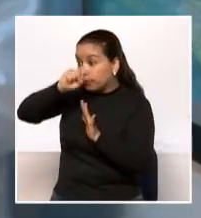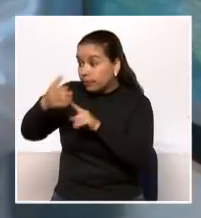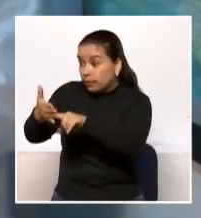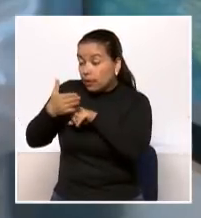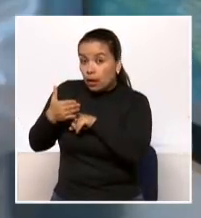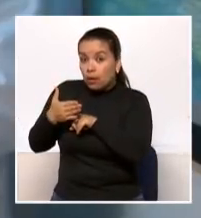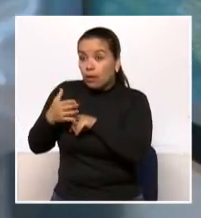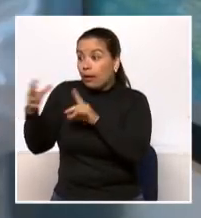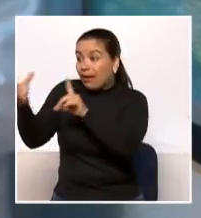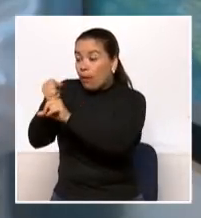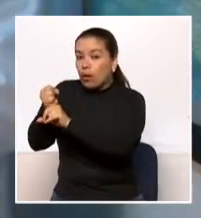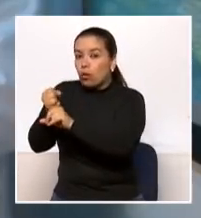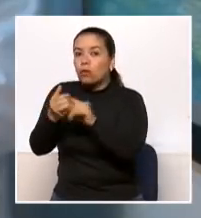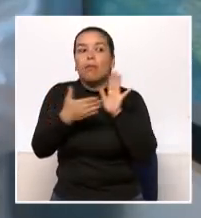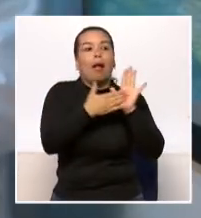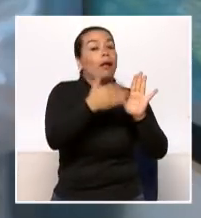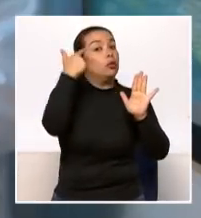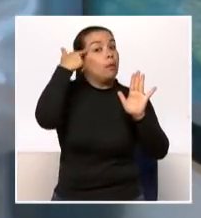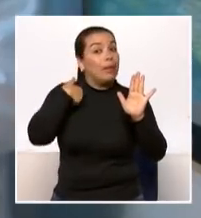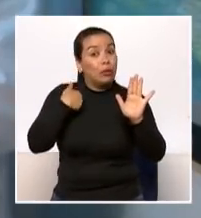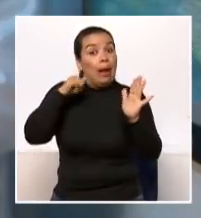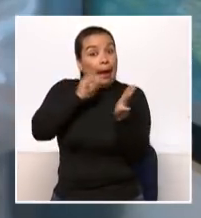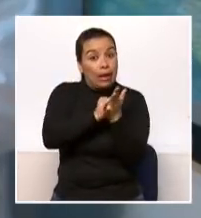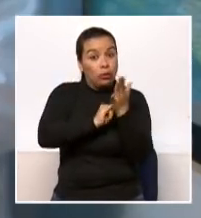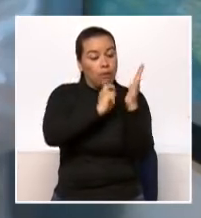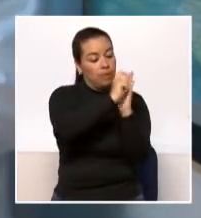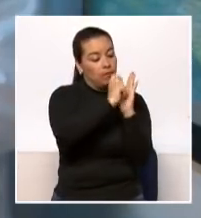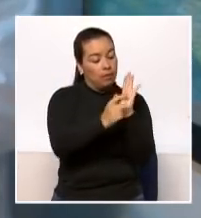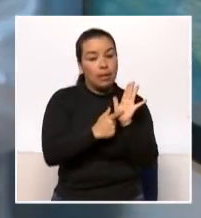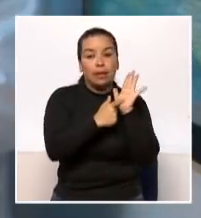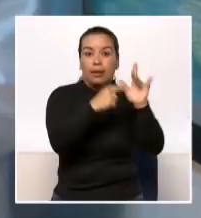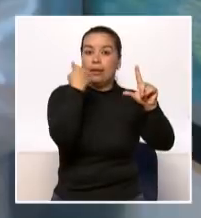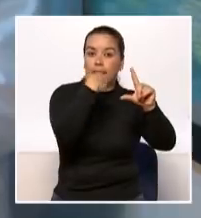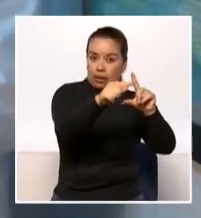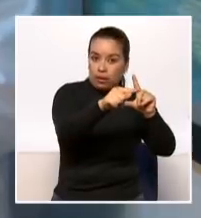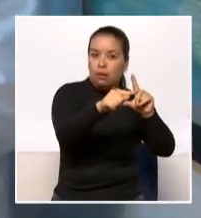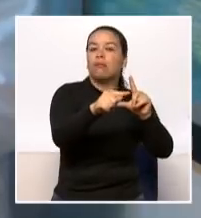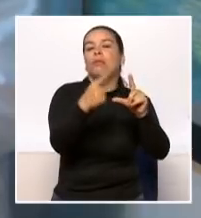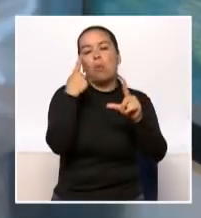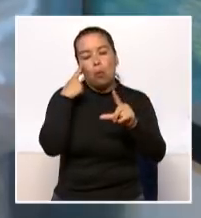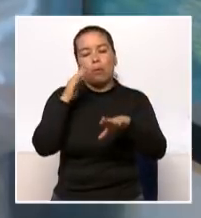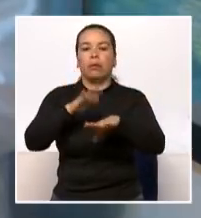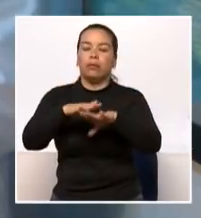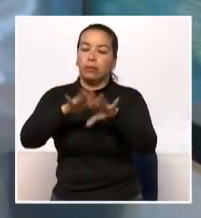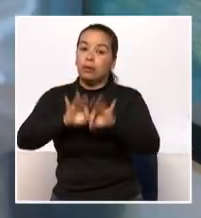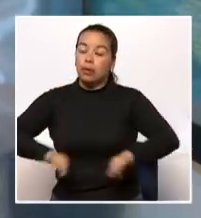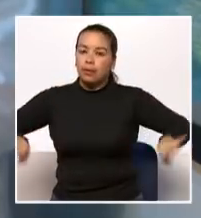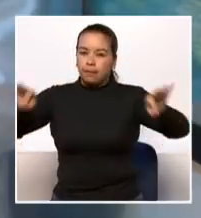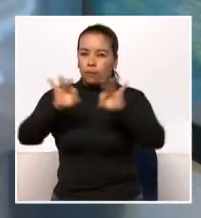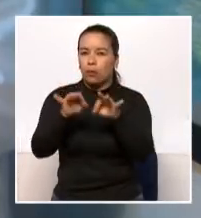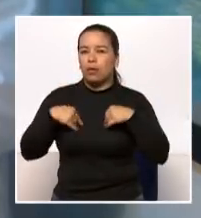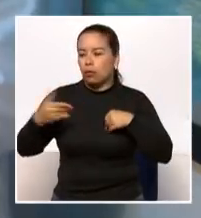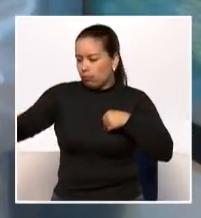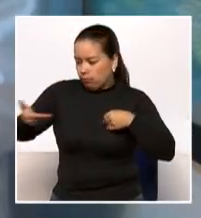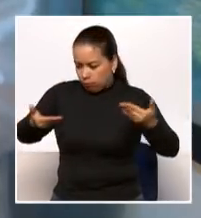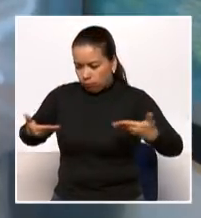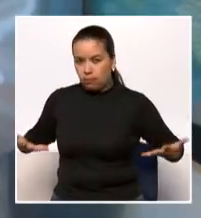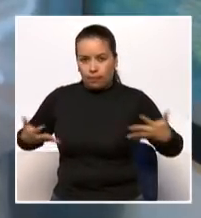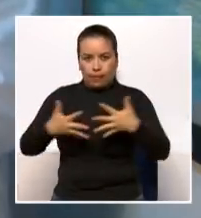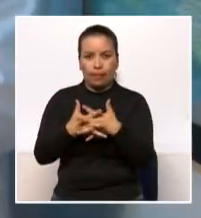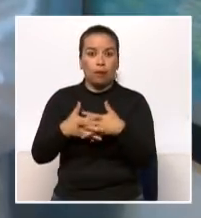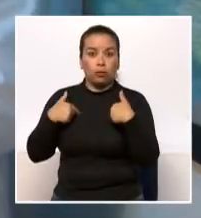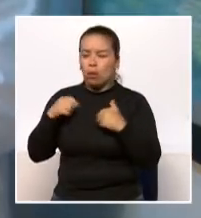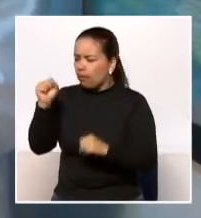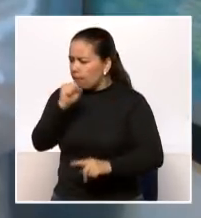¿Sí? Entonces, por eso nosotros también tenemos que servir en esa herramienta a los médicos tratantes. Si yo encuentro un hígado graso, como lo encuentro en